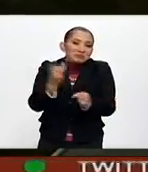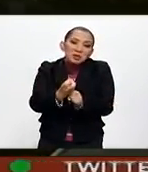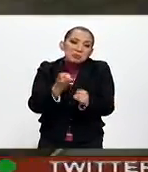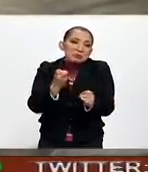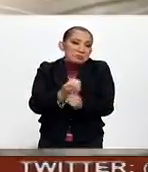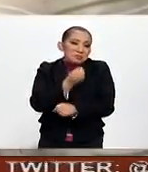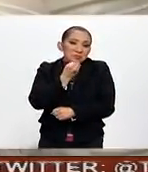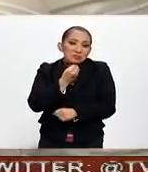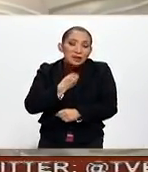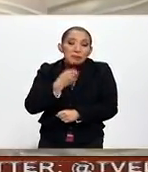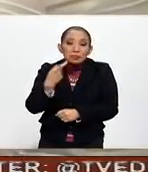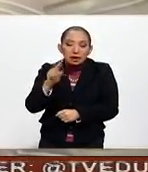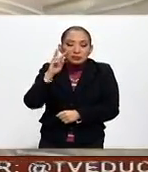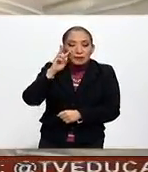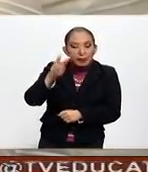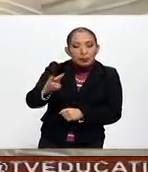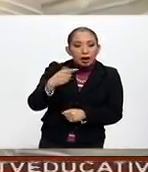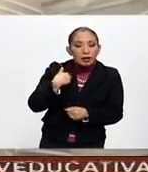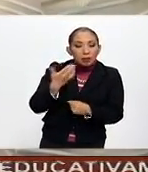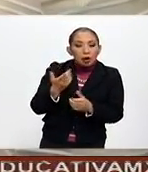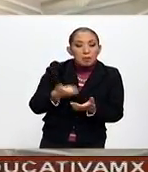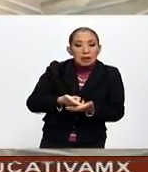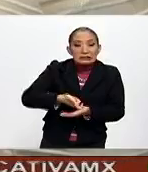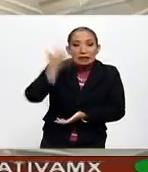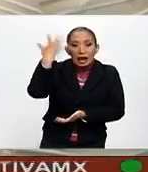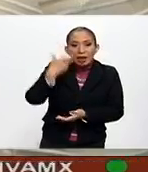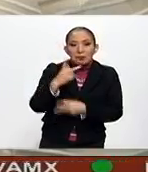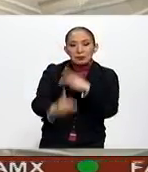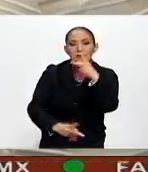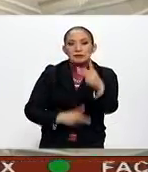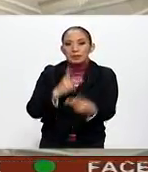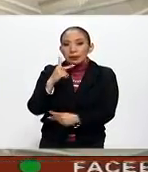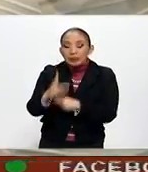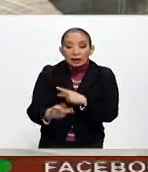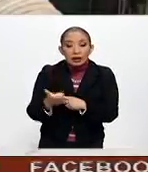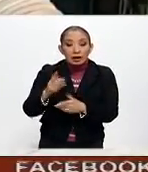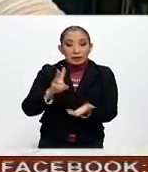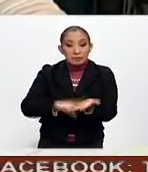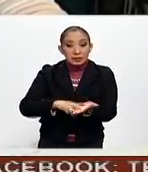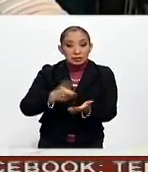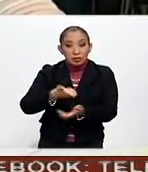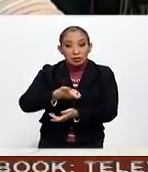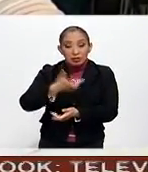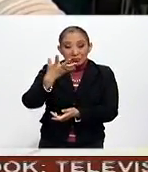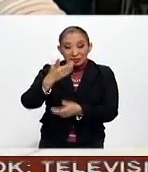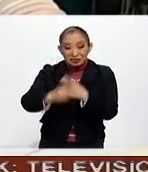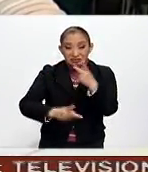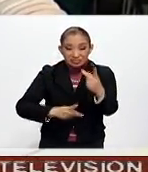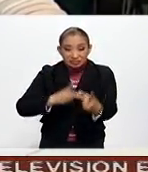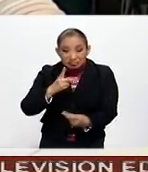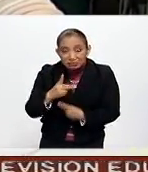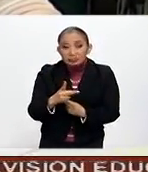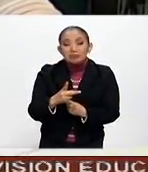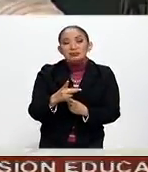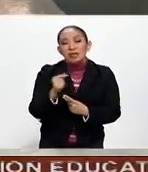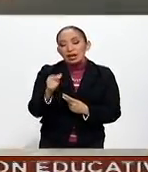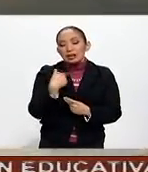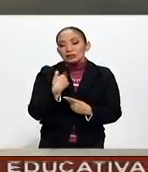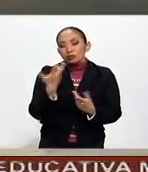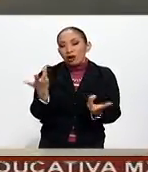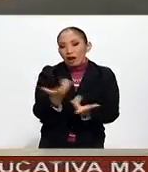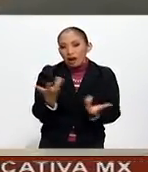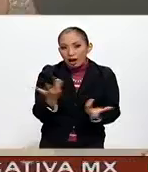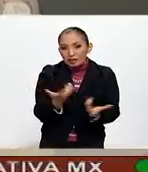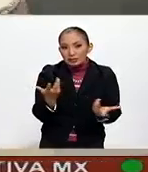secundario. Pero sí vamos a ver que se va a encarecer el costo del crédito, y al encarecerse el costo del crédito, esto va a tender a, de alguna